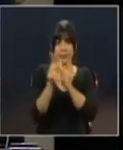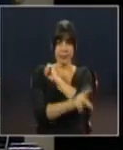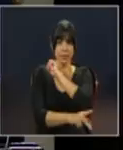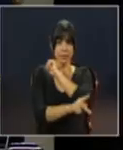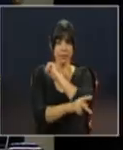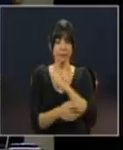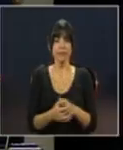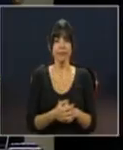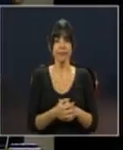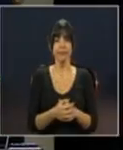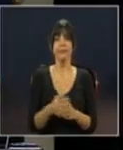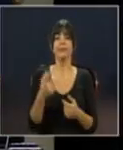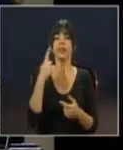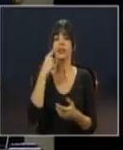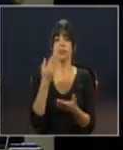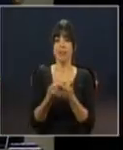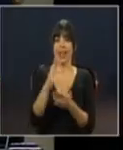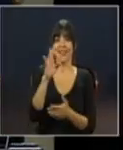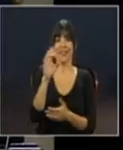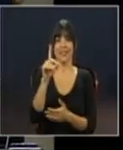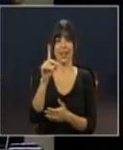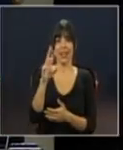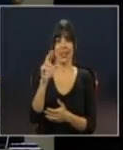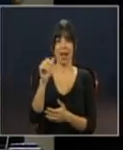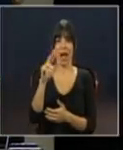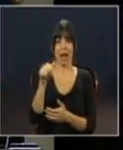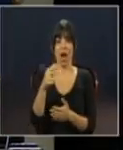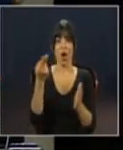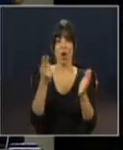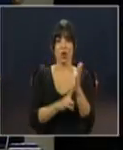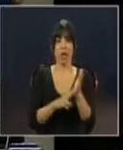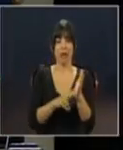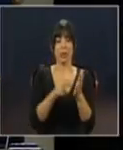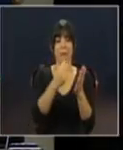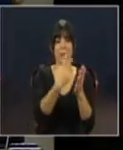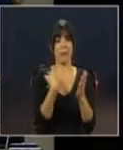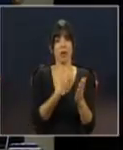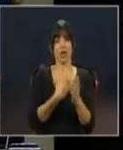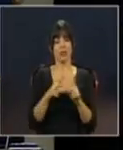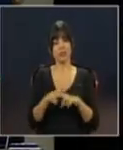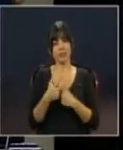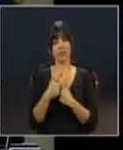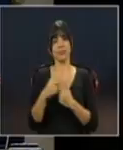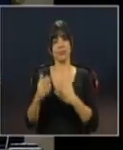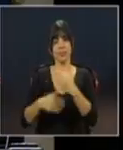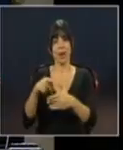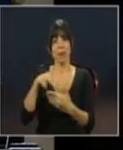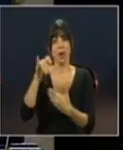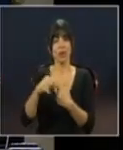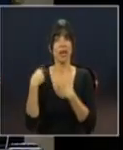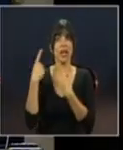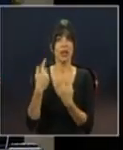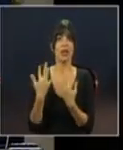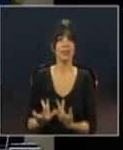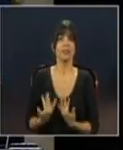República refrendara el contrato que nos permitirá dar inicio a este proyecto tan largamente esperado. Sobre la